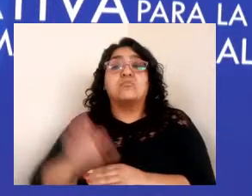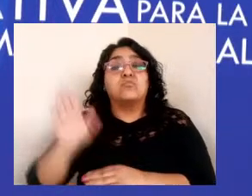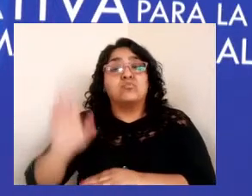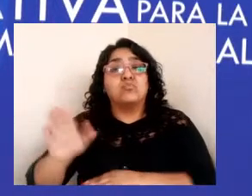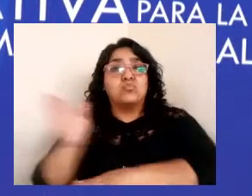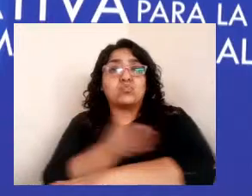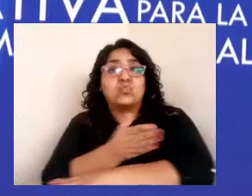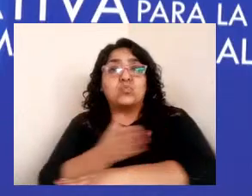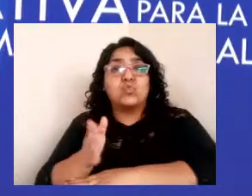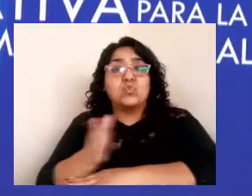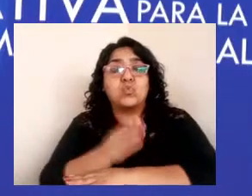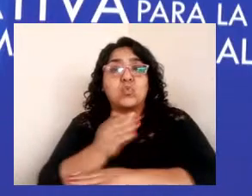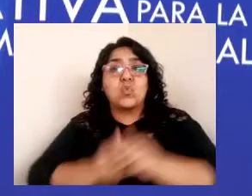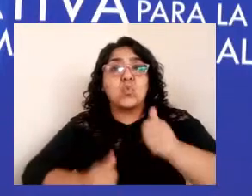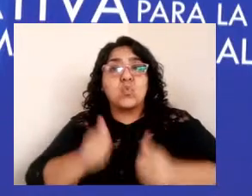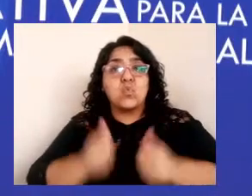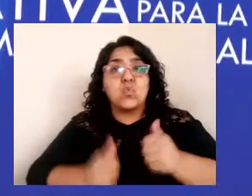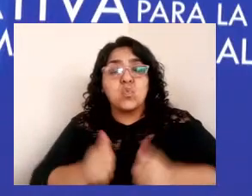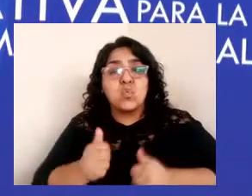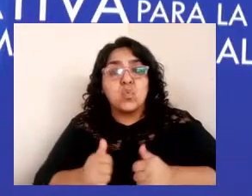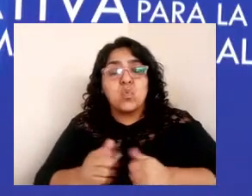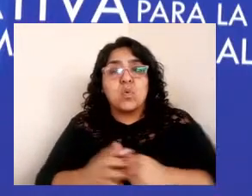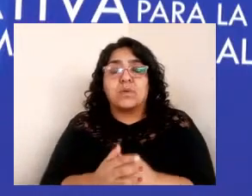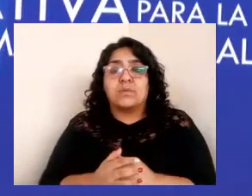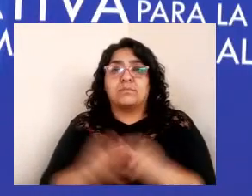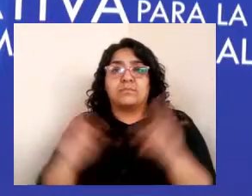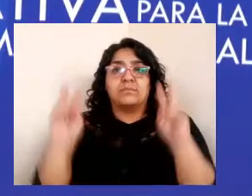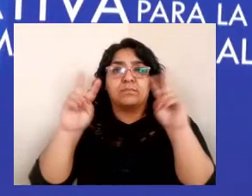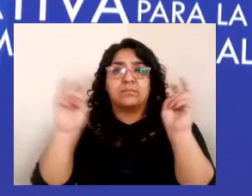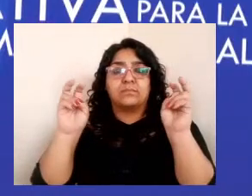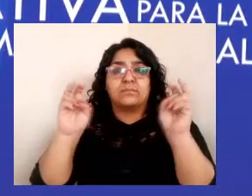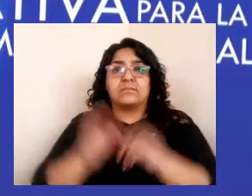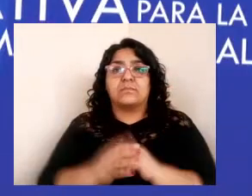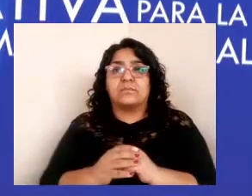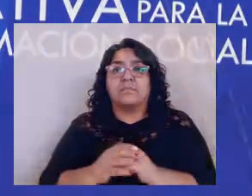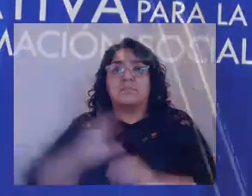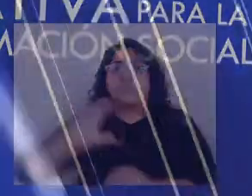y Guillermo Edmundo Chávez, el bambuco Chambú.